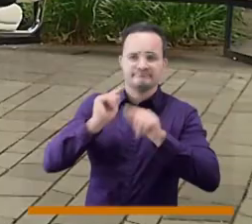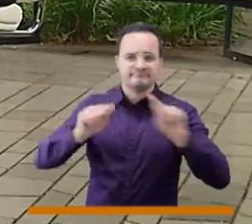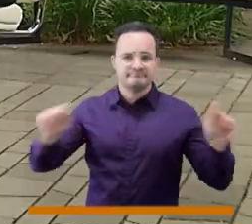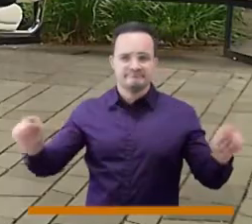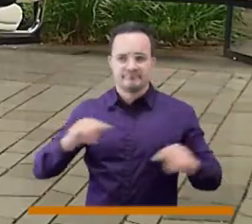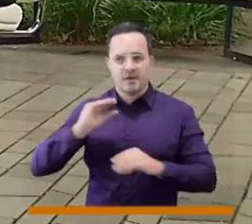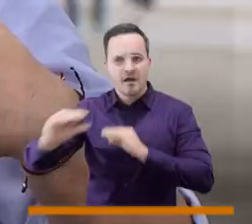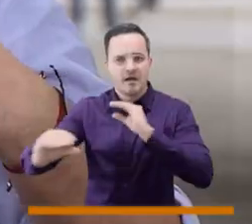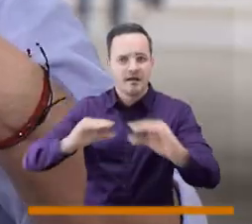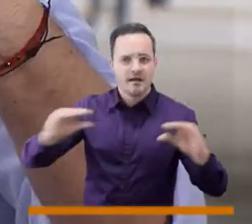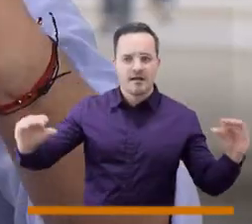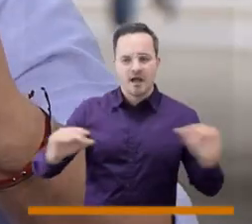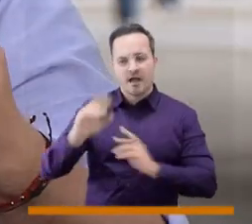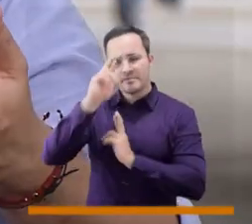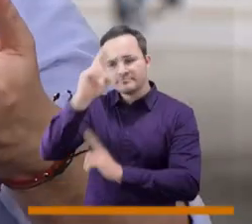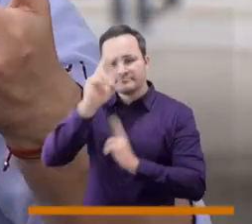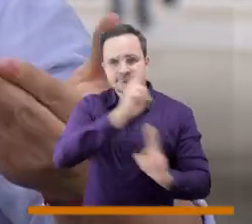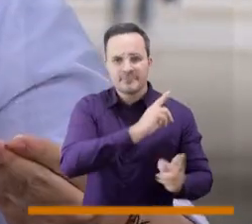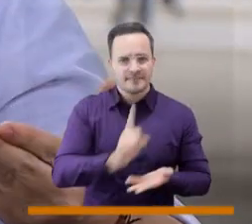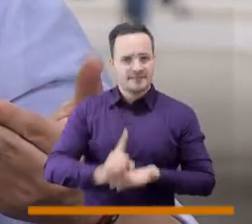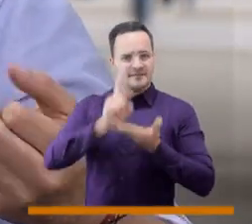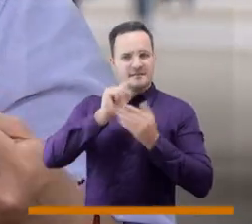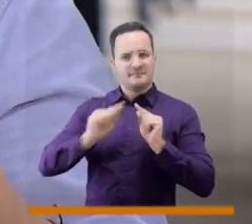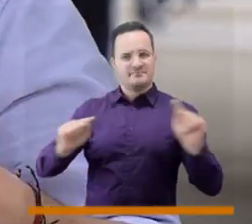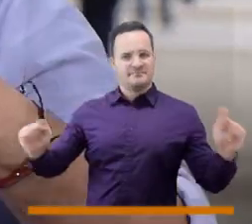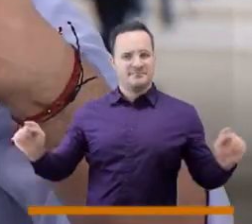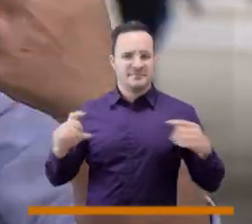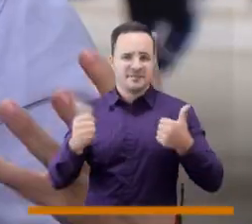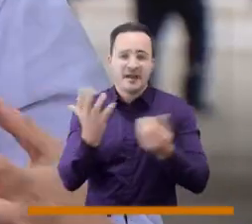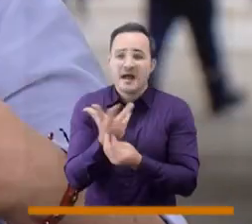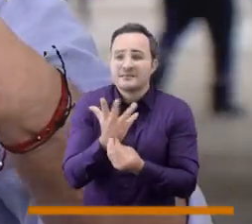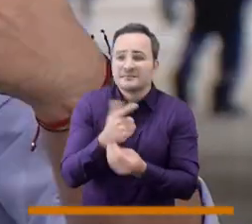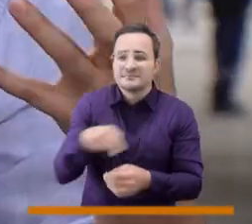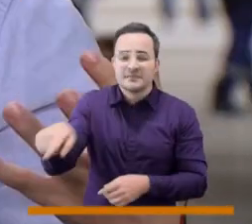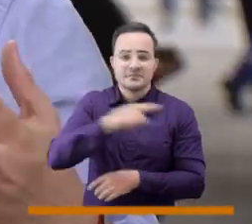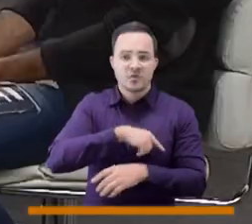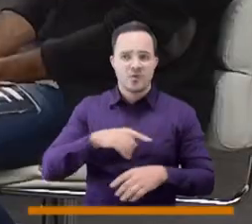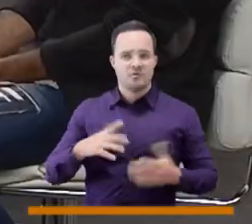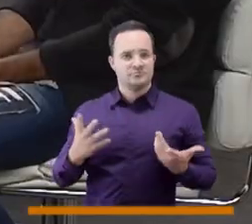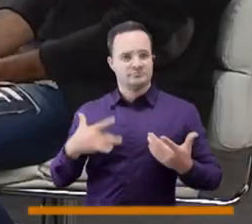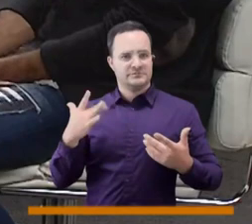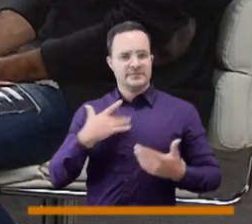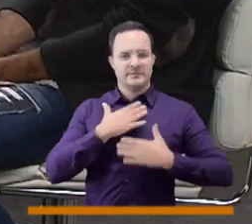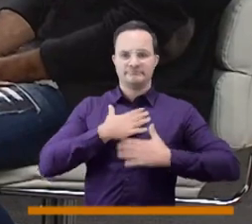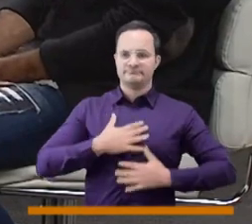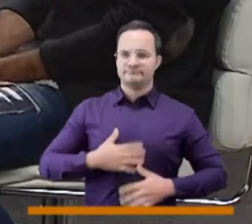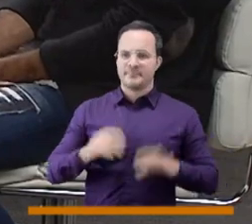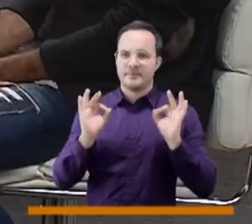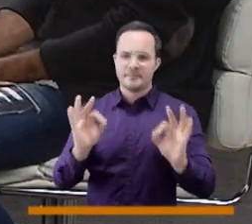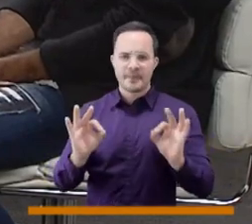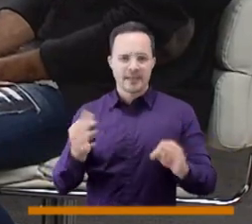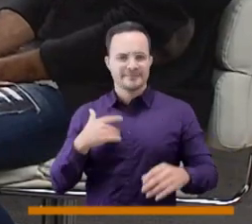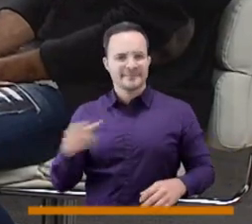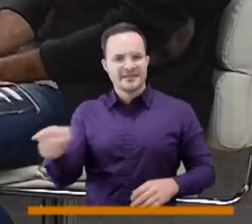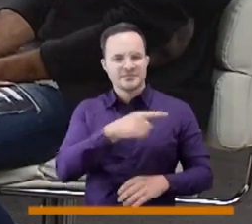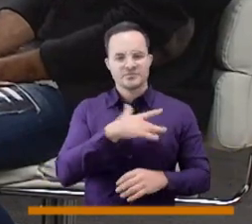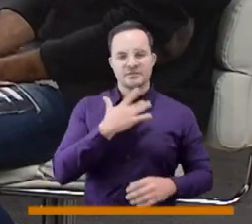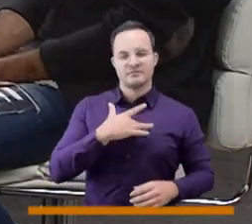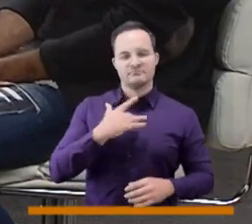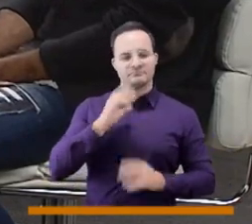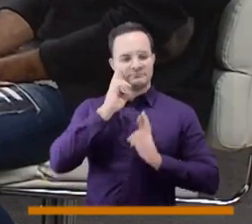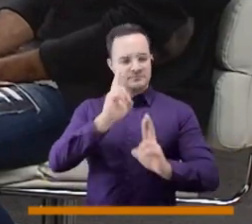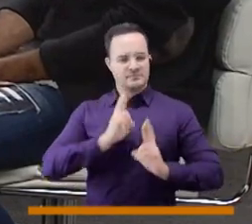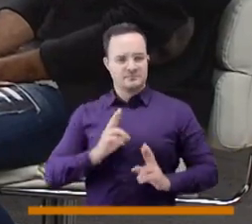hay que crear más condiciones para que artistas tengan dignidad, se expresen y sean respetados por la sociedad,